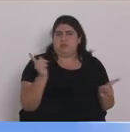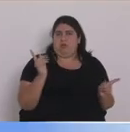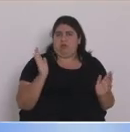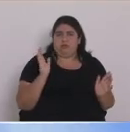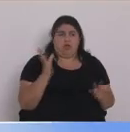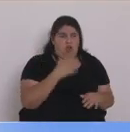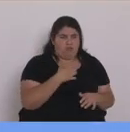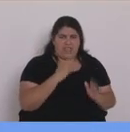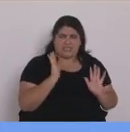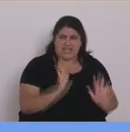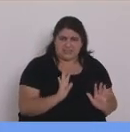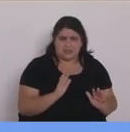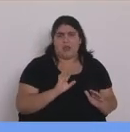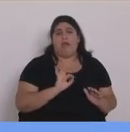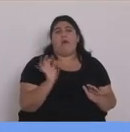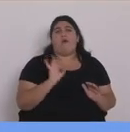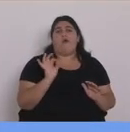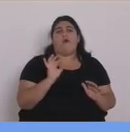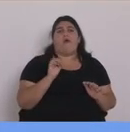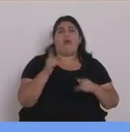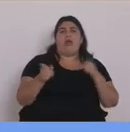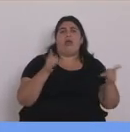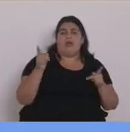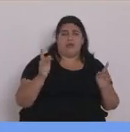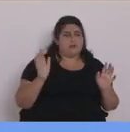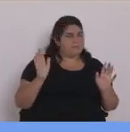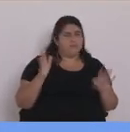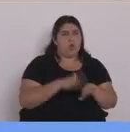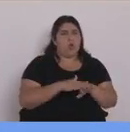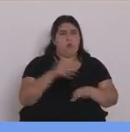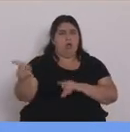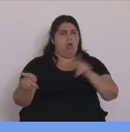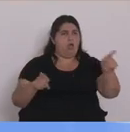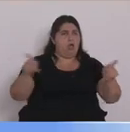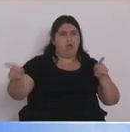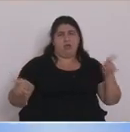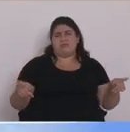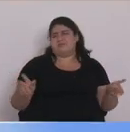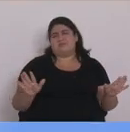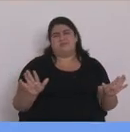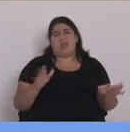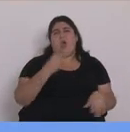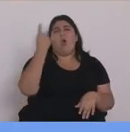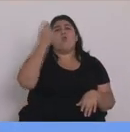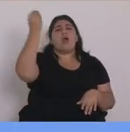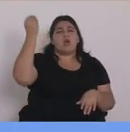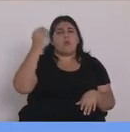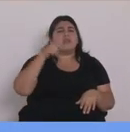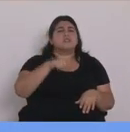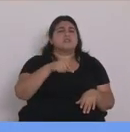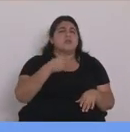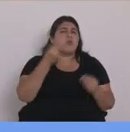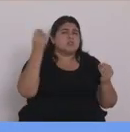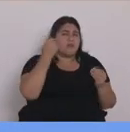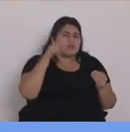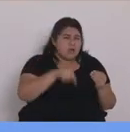confiamos por las descalificaciones que le hacemos uno a los otros, y le echamos la culpa y empezamos. ¿Y sabe cuántas veces el Senado de acá he visto que le echen la